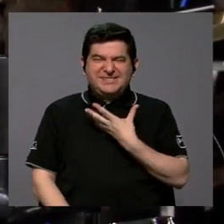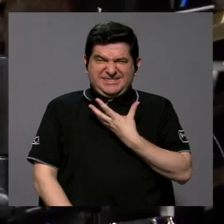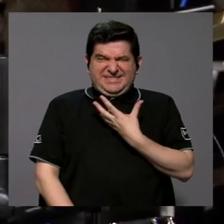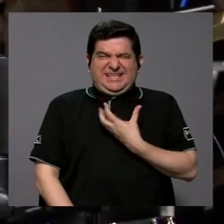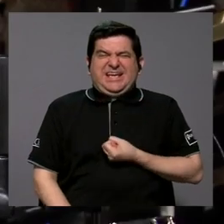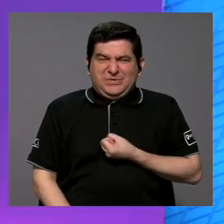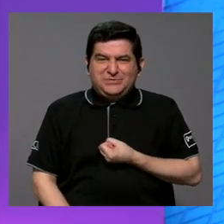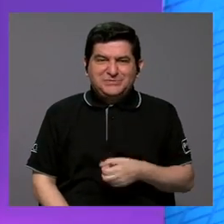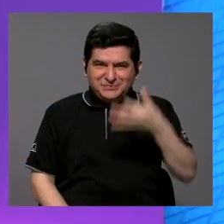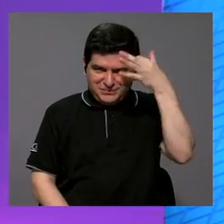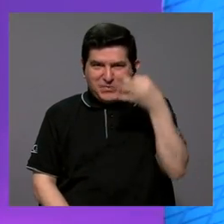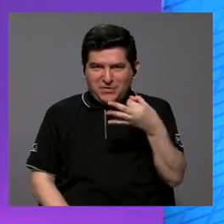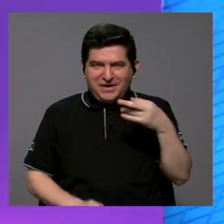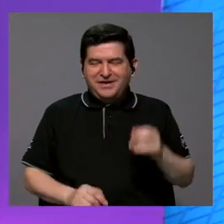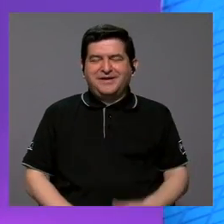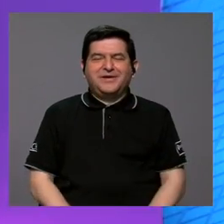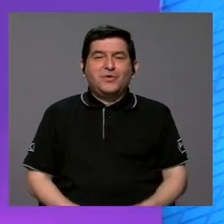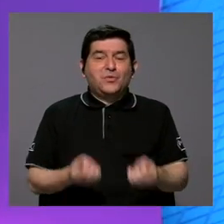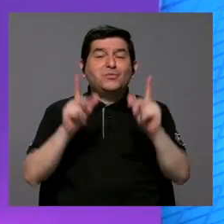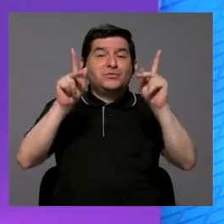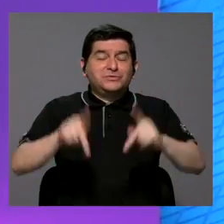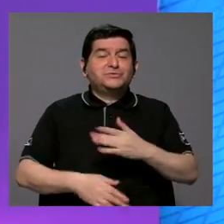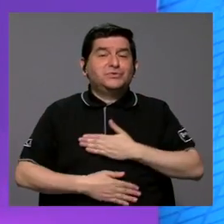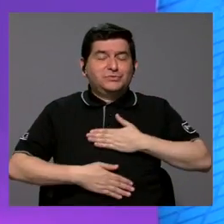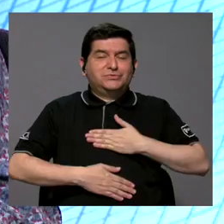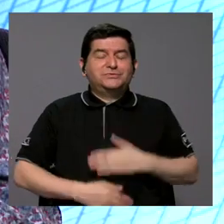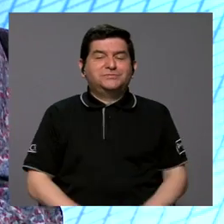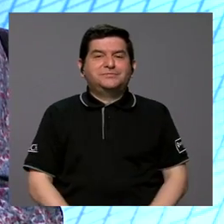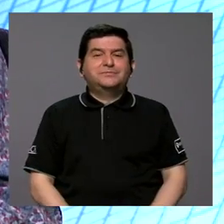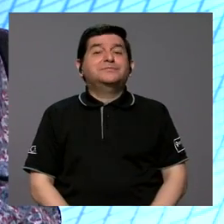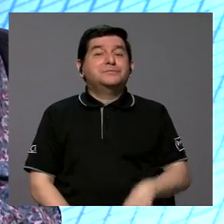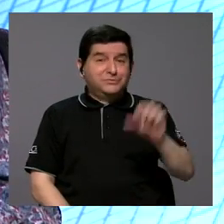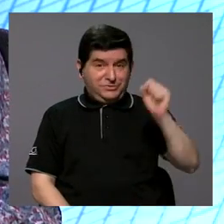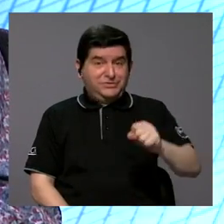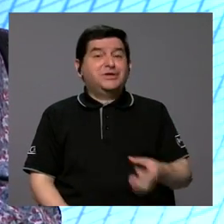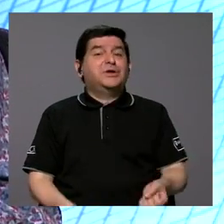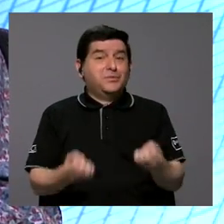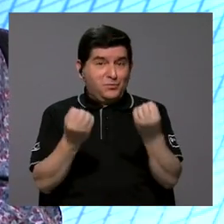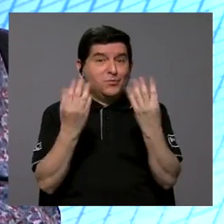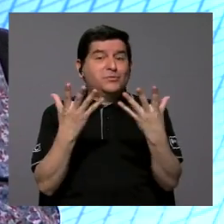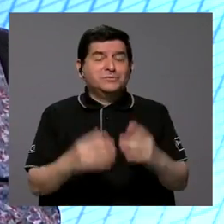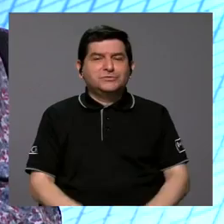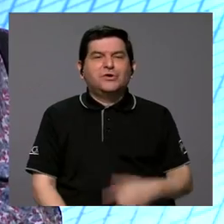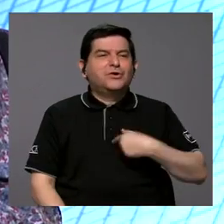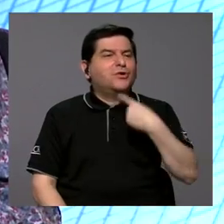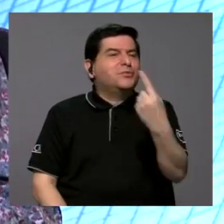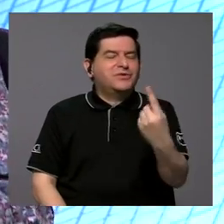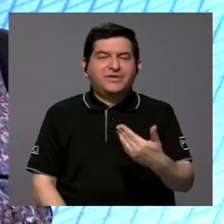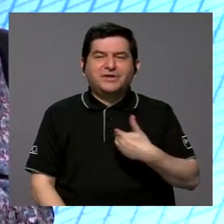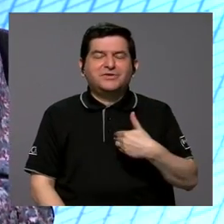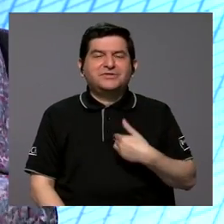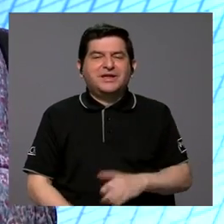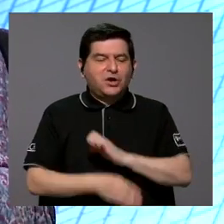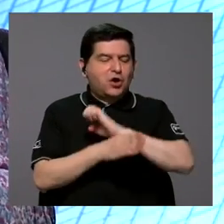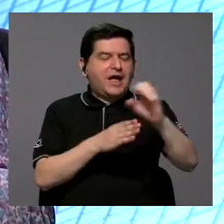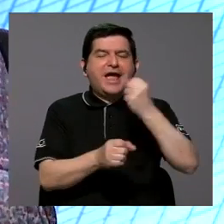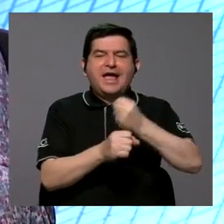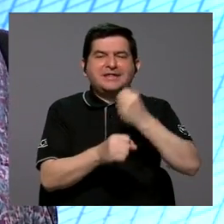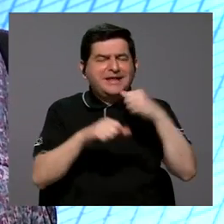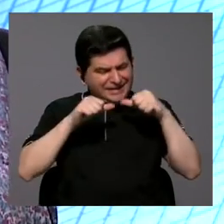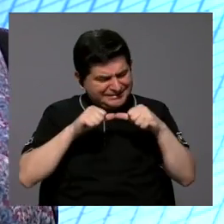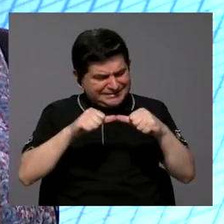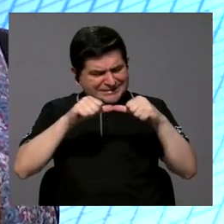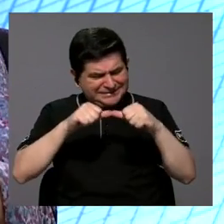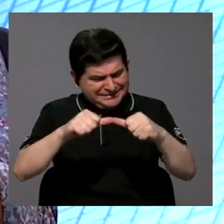creo que muchos pues disfrutamos? Sí, Guillermo, mucho, mucho. Mira, yo como te dije, yo tengo esa ética de trabajo muy